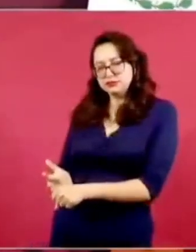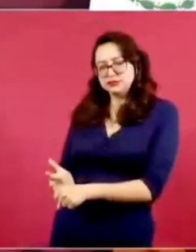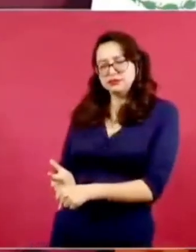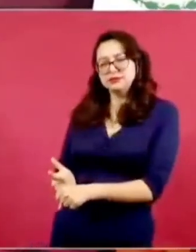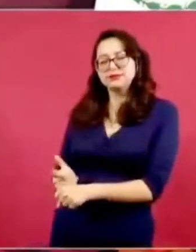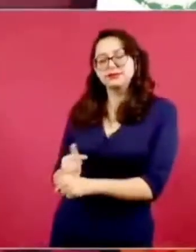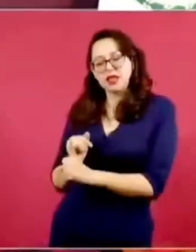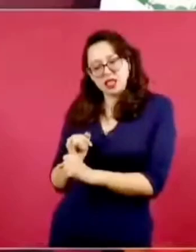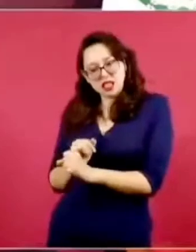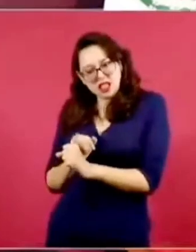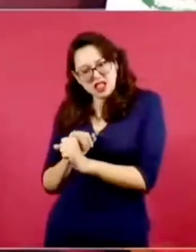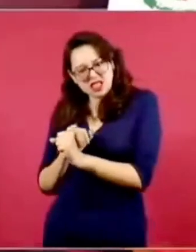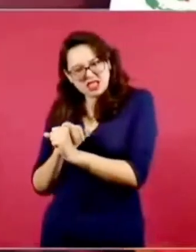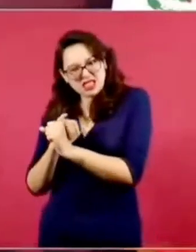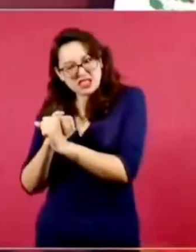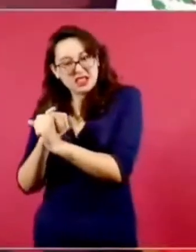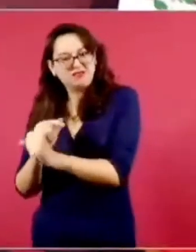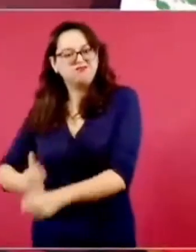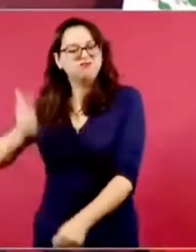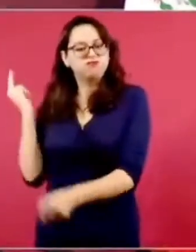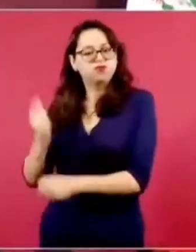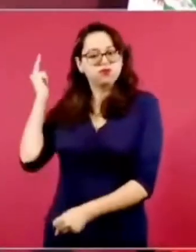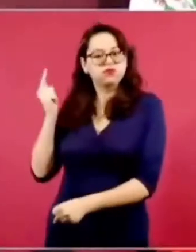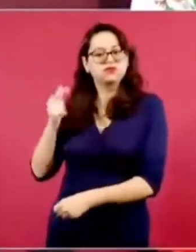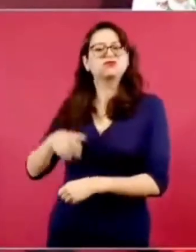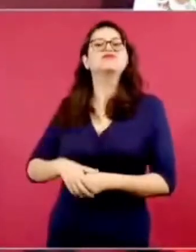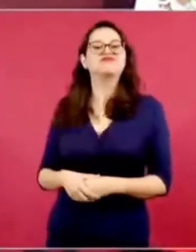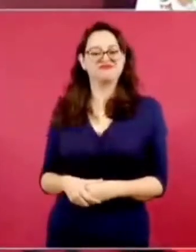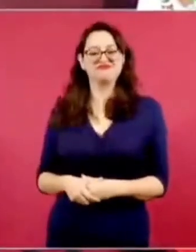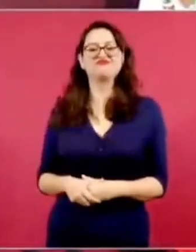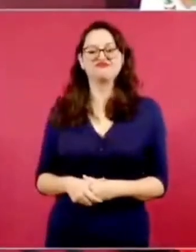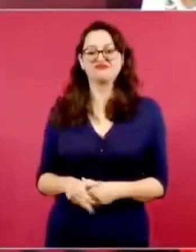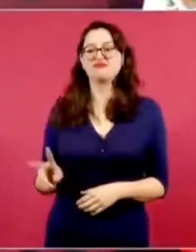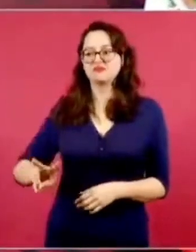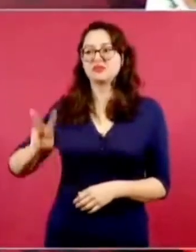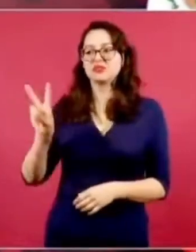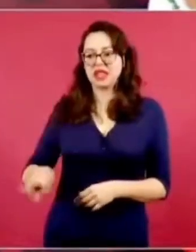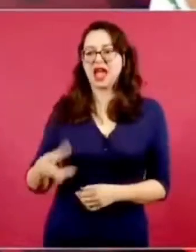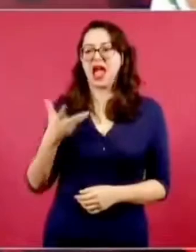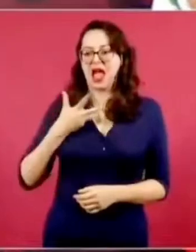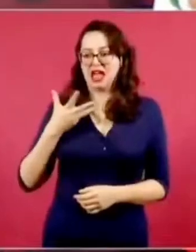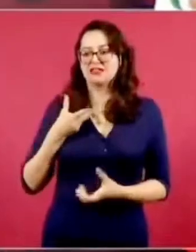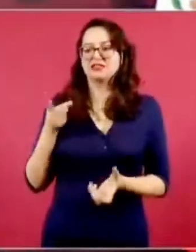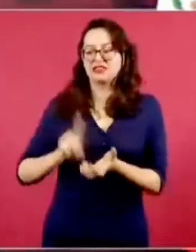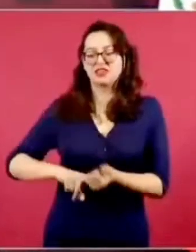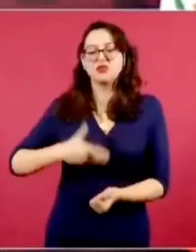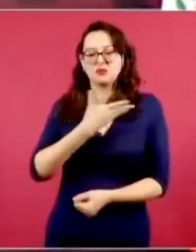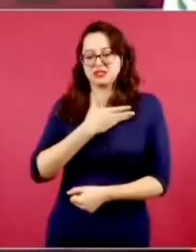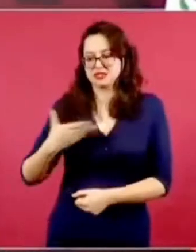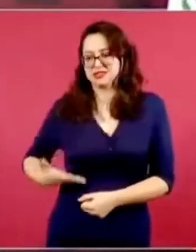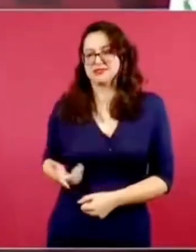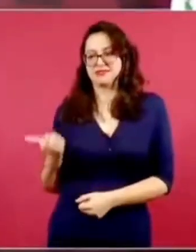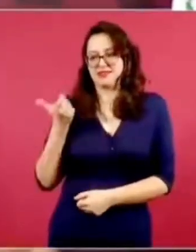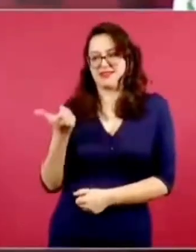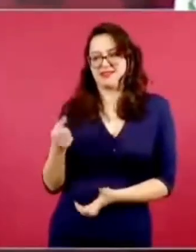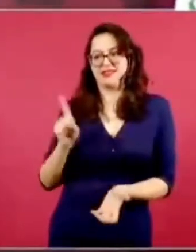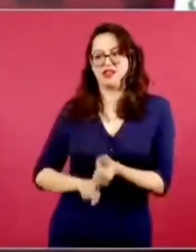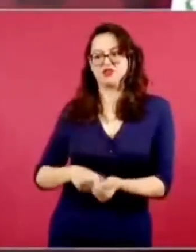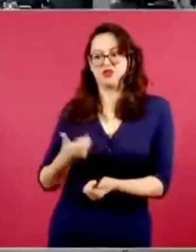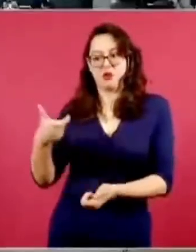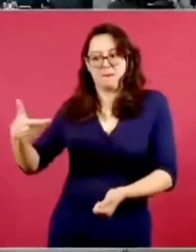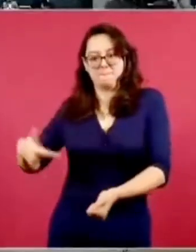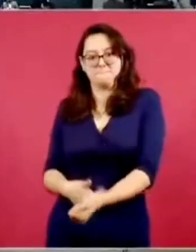el dedo en este tema para que desapareciera la partida secreta. Y lo otro